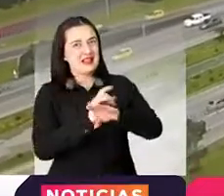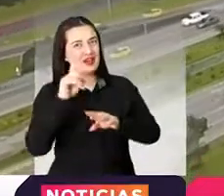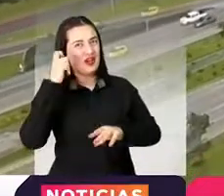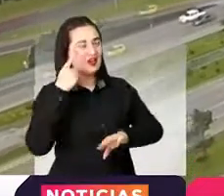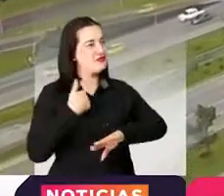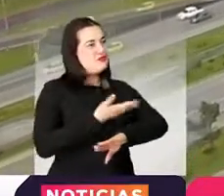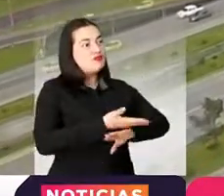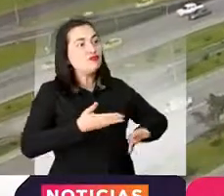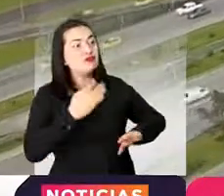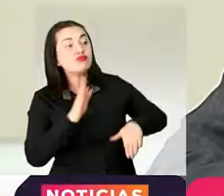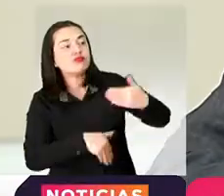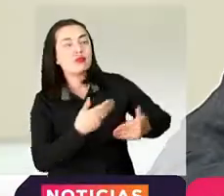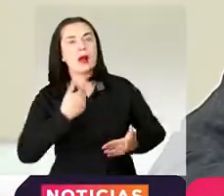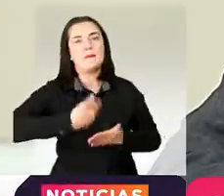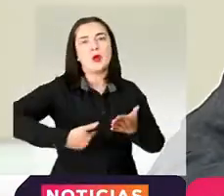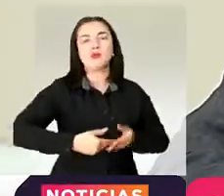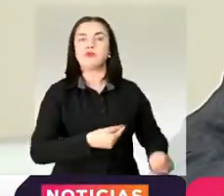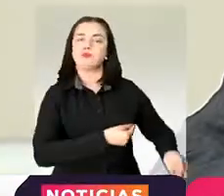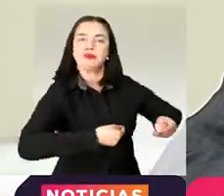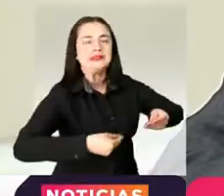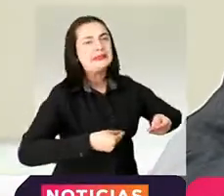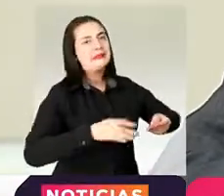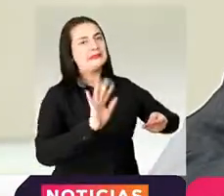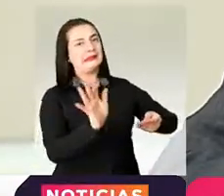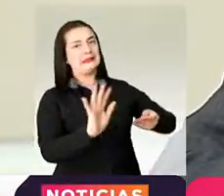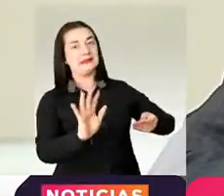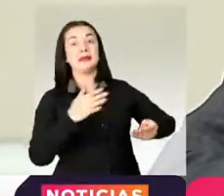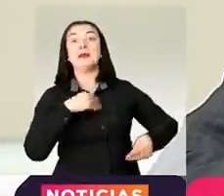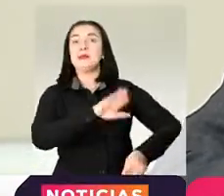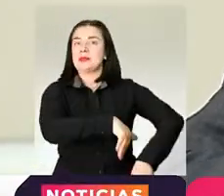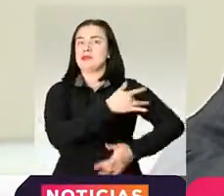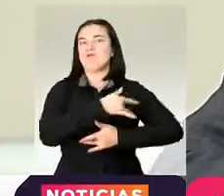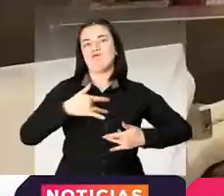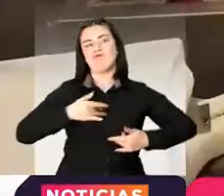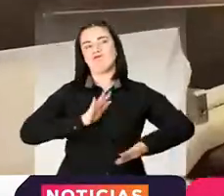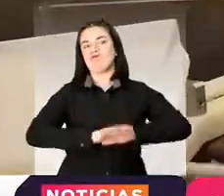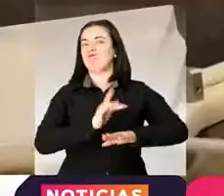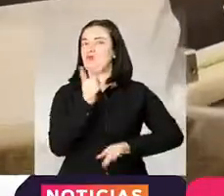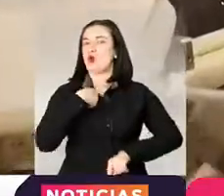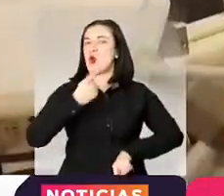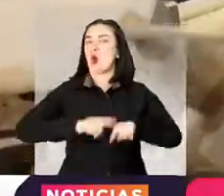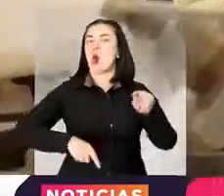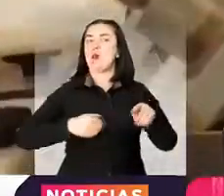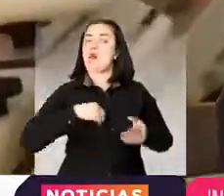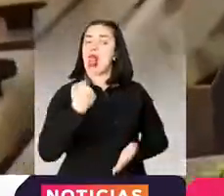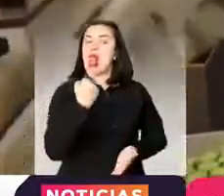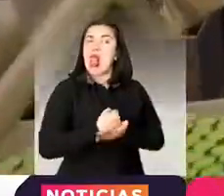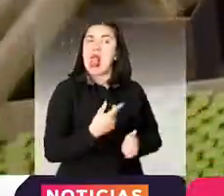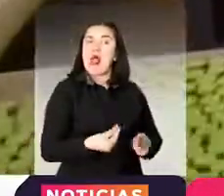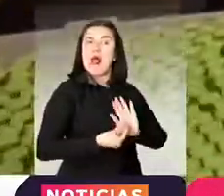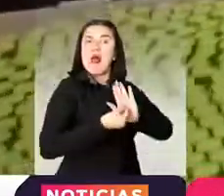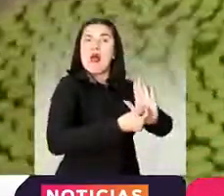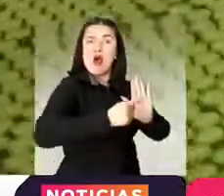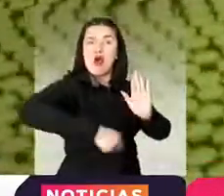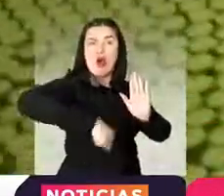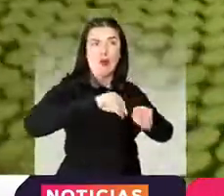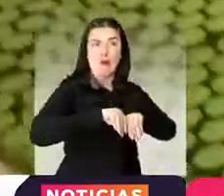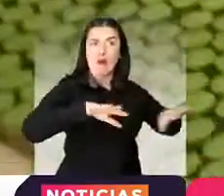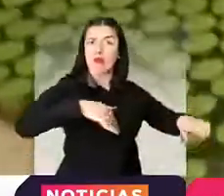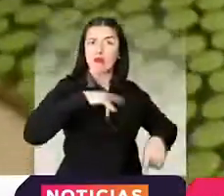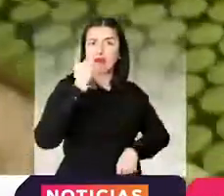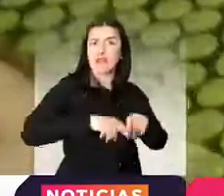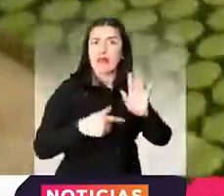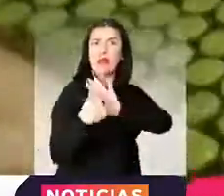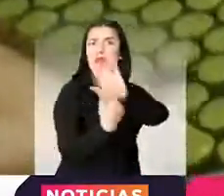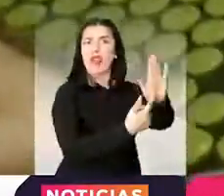los trámites y avances de negociación, el Ministerio de Salud aseguró que no están obligados a hacer públicos los contratos suscritos por la